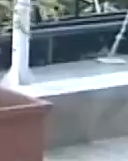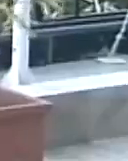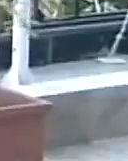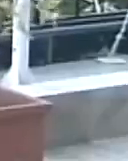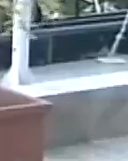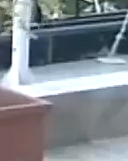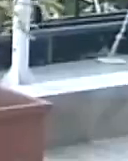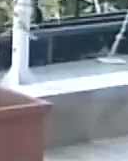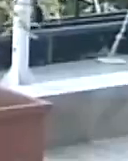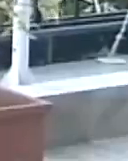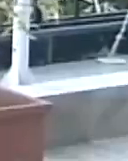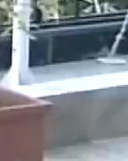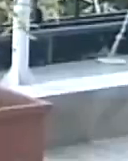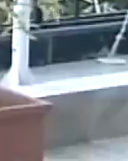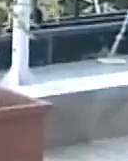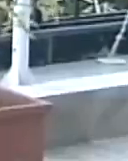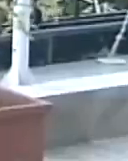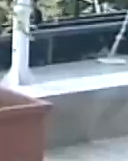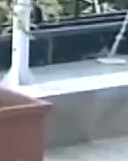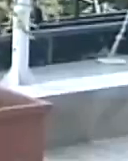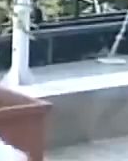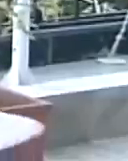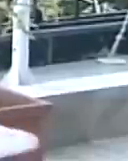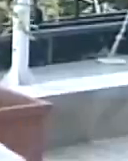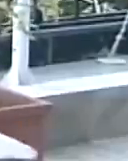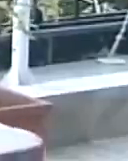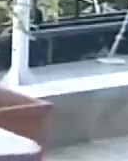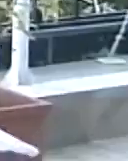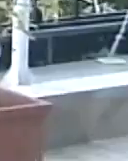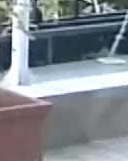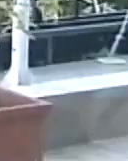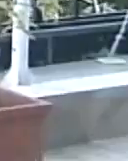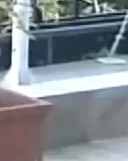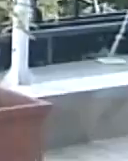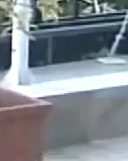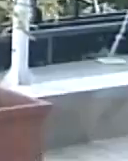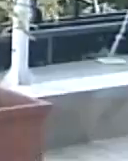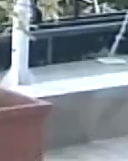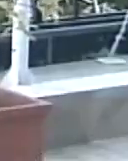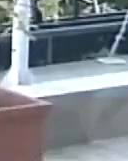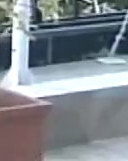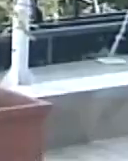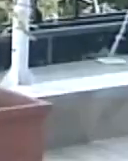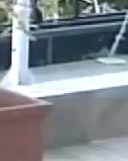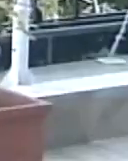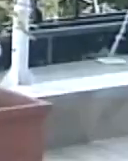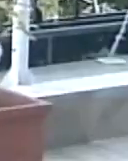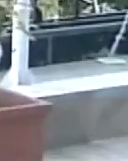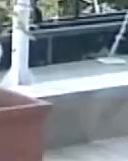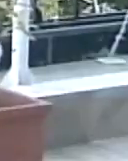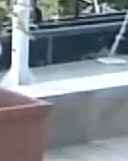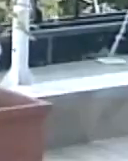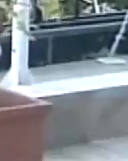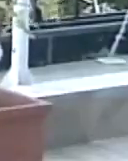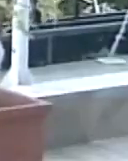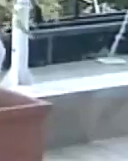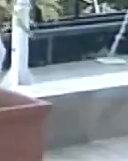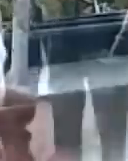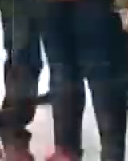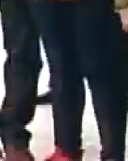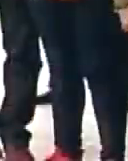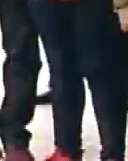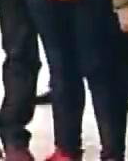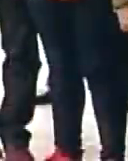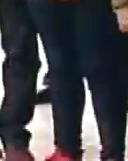Dirección Nacional del Partido Socialista Unido de Venezuela. De inmediato vamos a escuchar las declaraciones del primer vicepresidente de la Tolda Roja, Diosdado